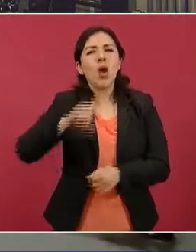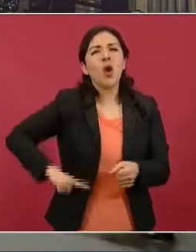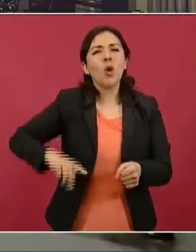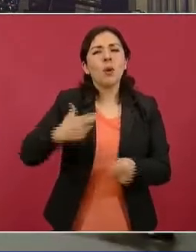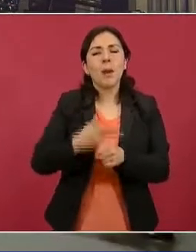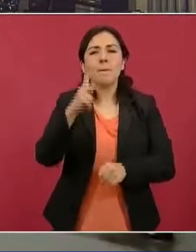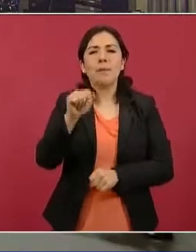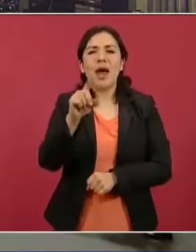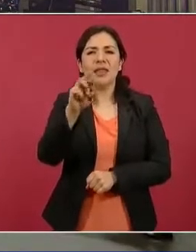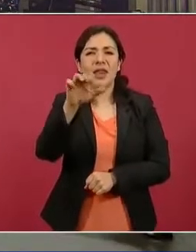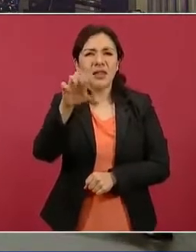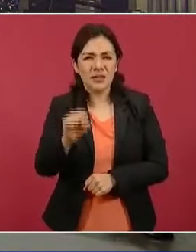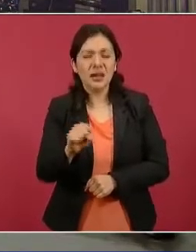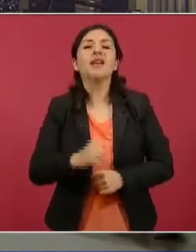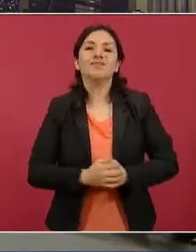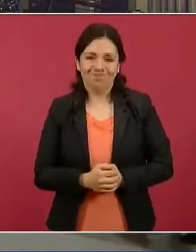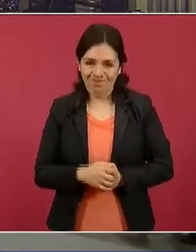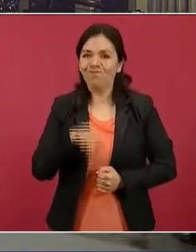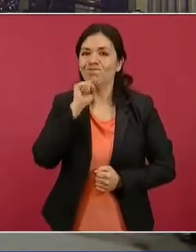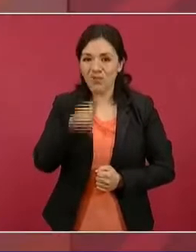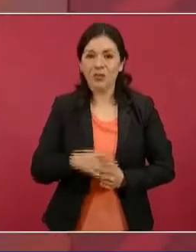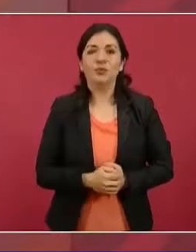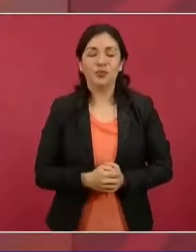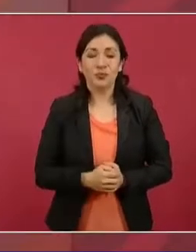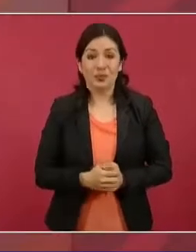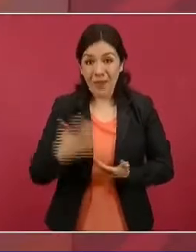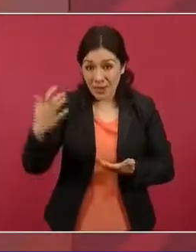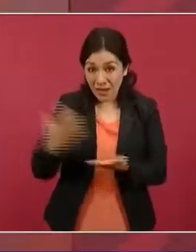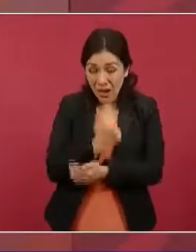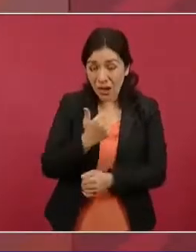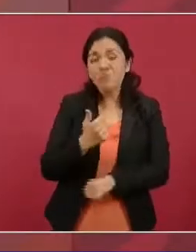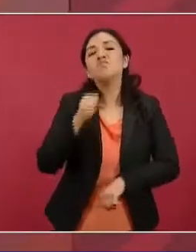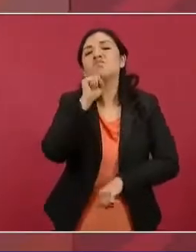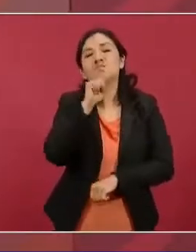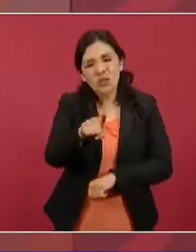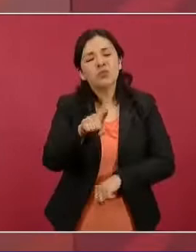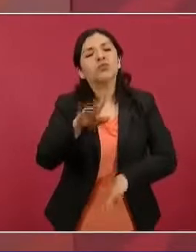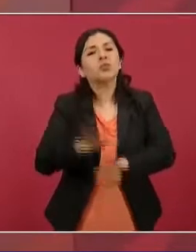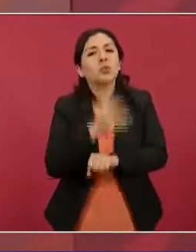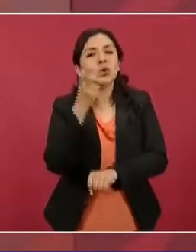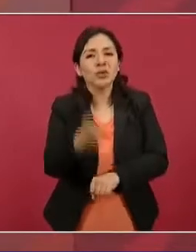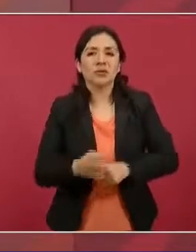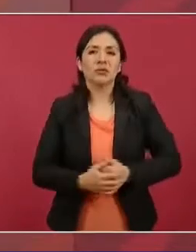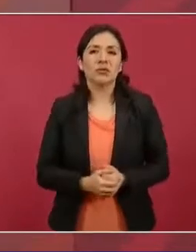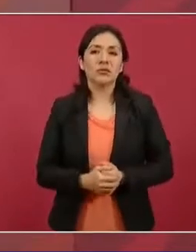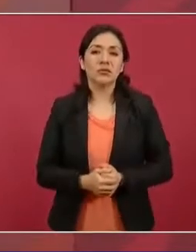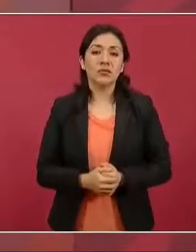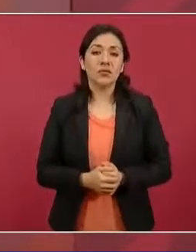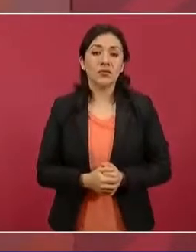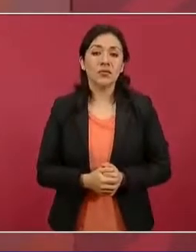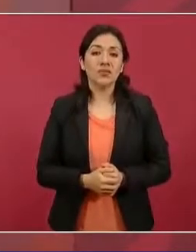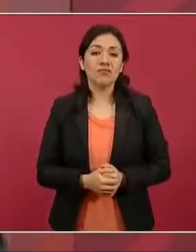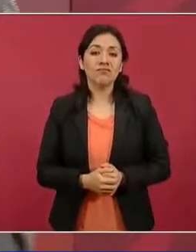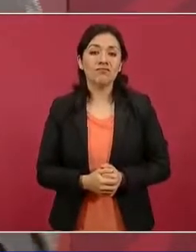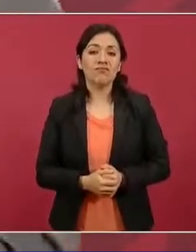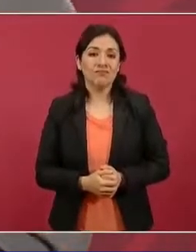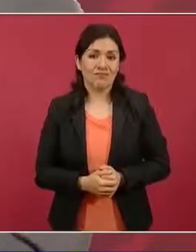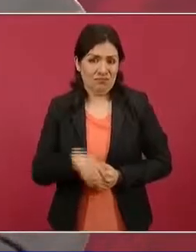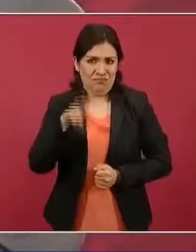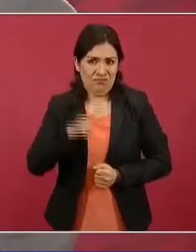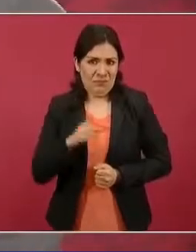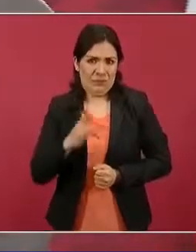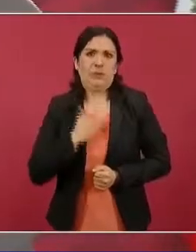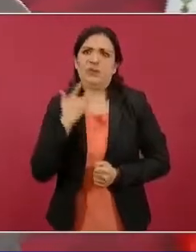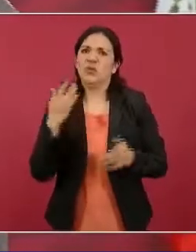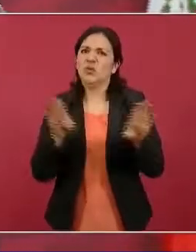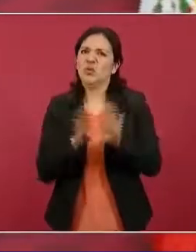ganó y en mucho por eso. O sea, es de enojarse,